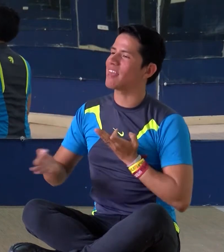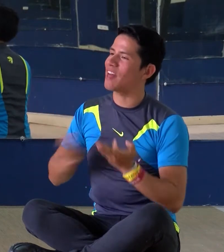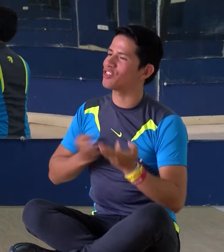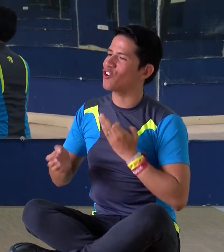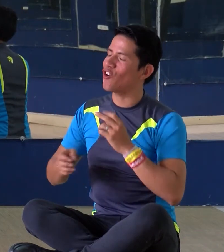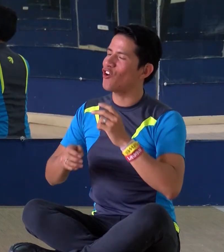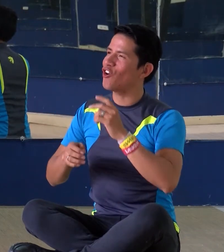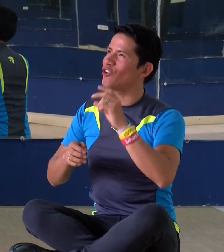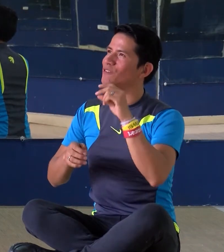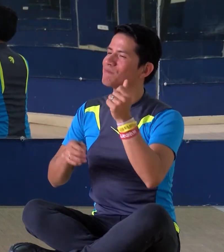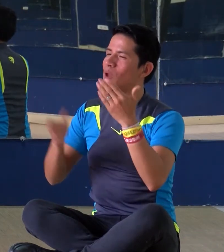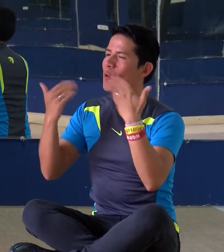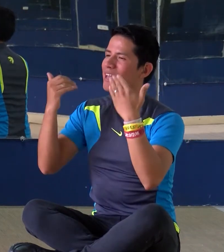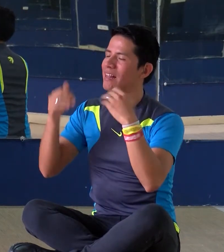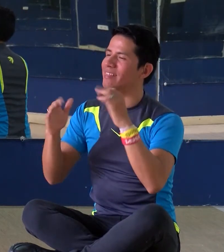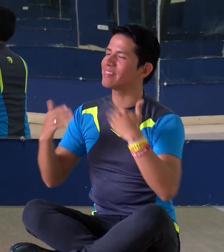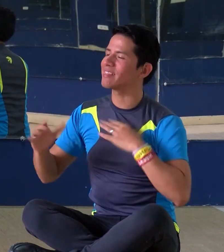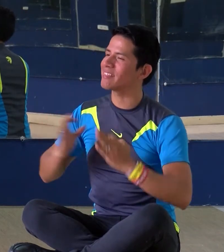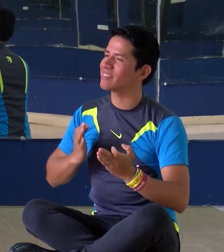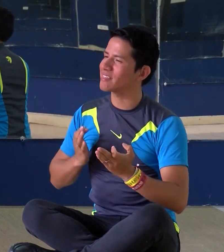Realmente muy emocionante.